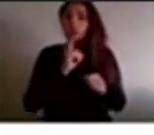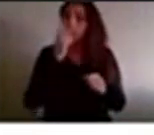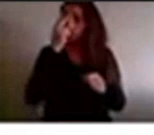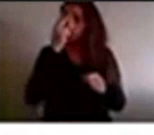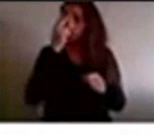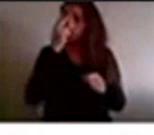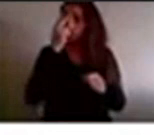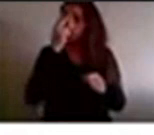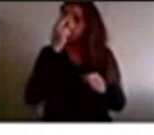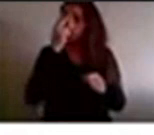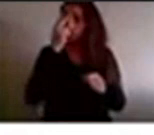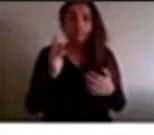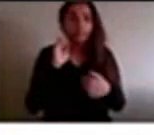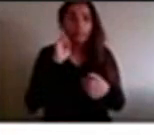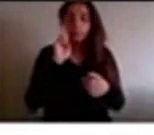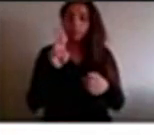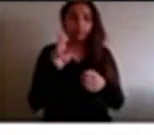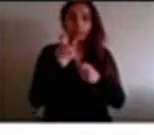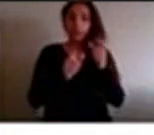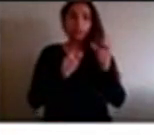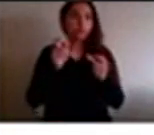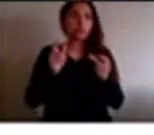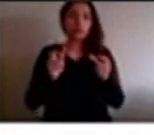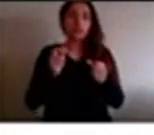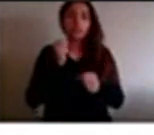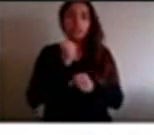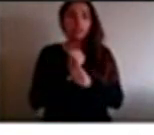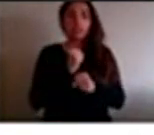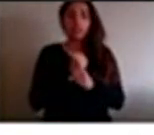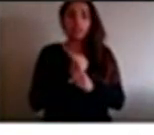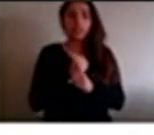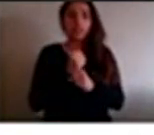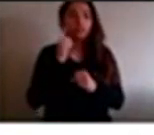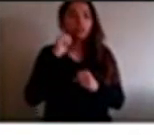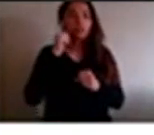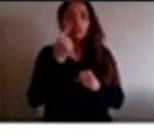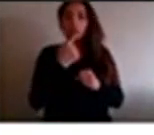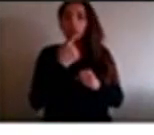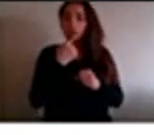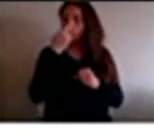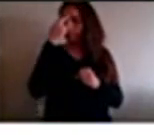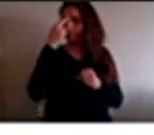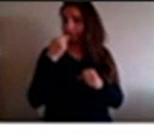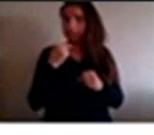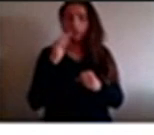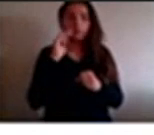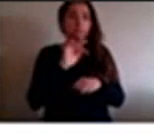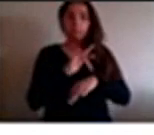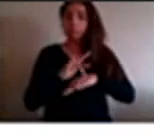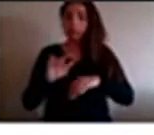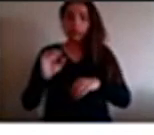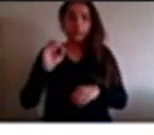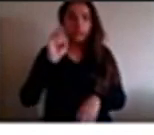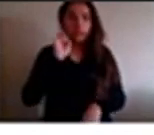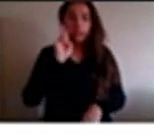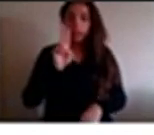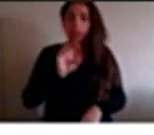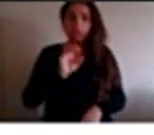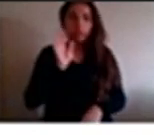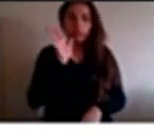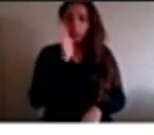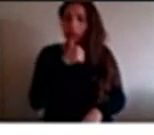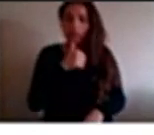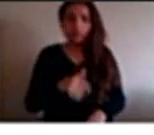los 4.367 cargos, nosotros recibimos todos los funcionarios públicos en Colombia, estamos obligados